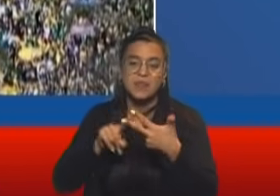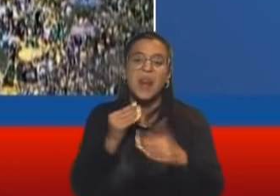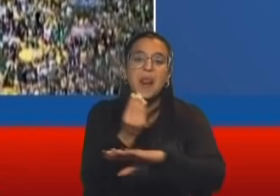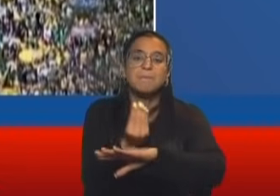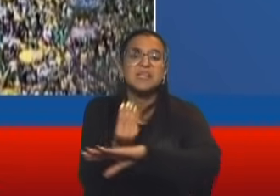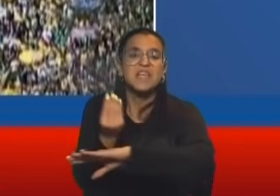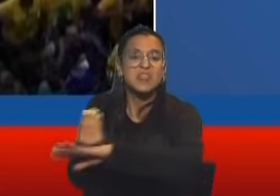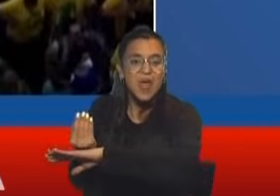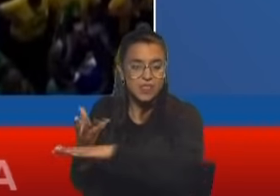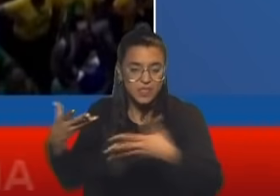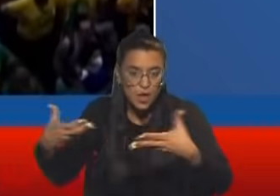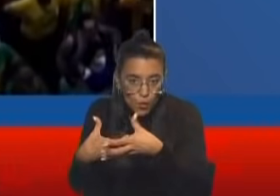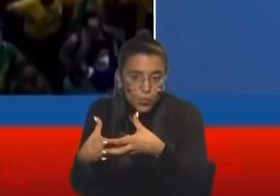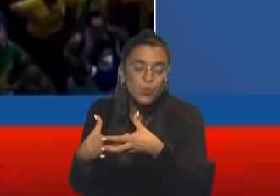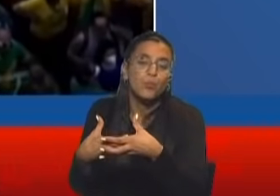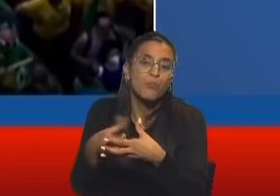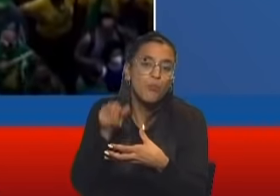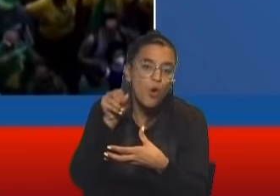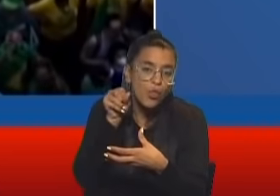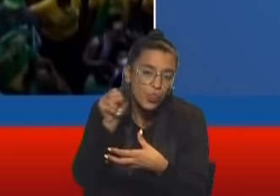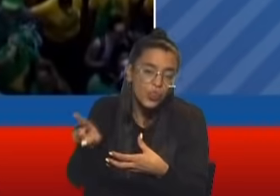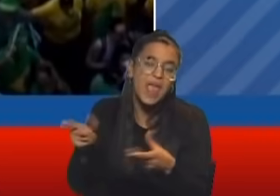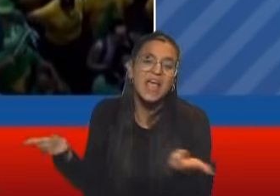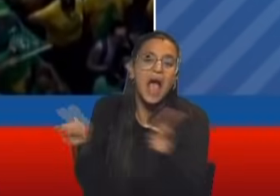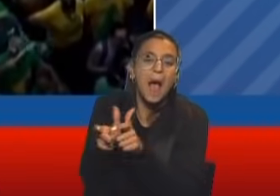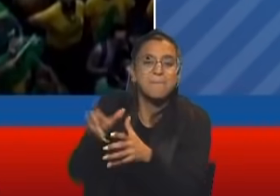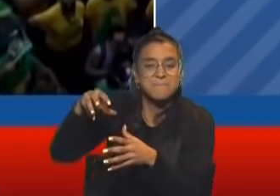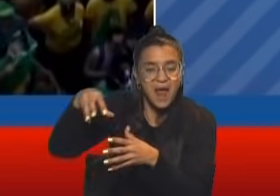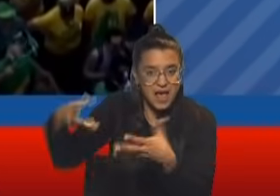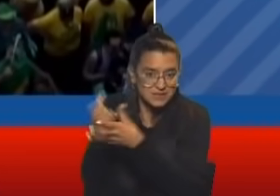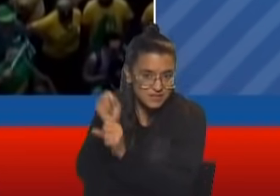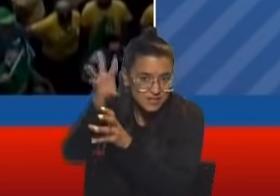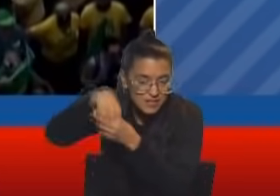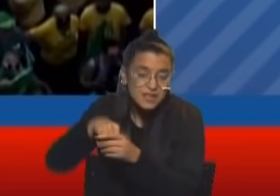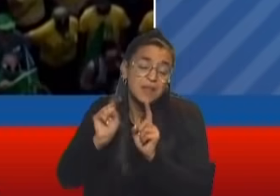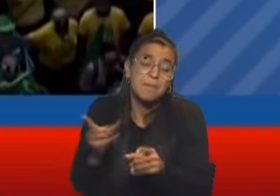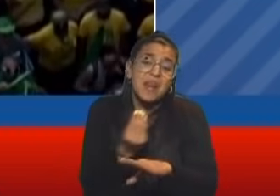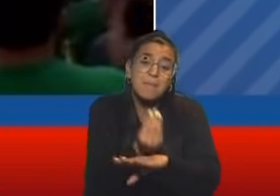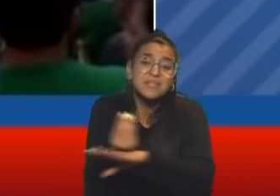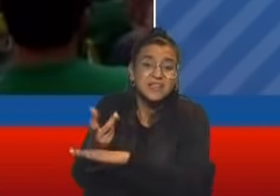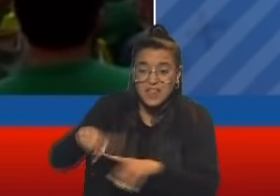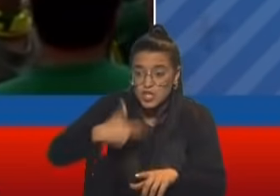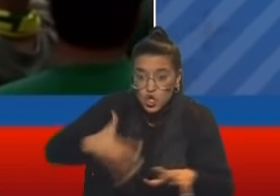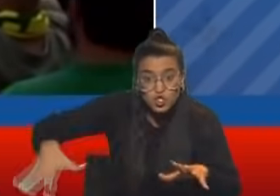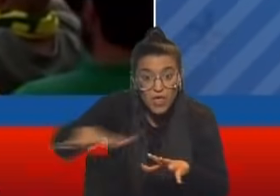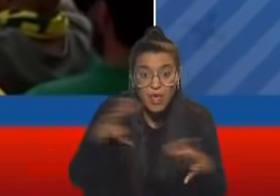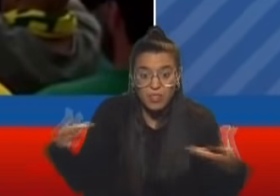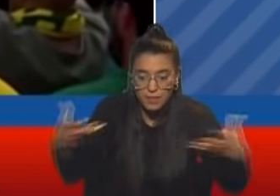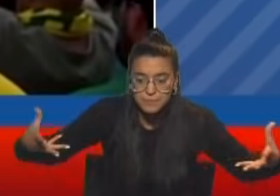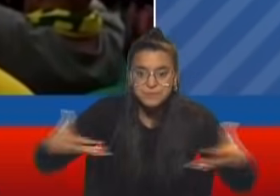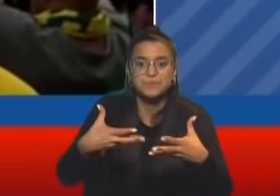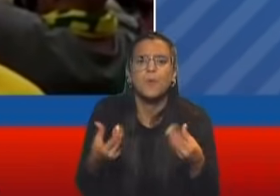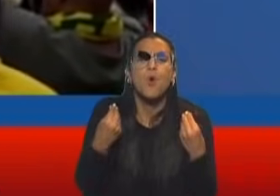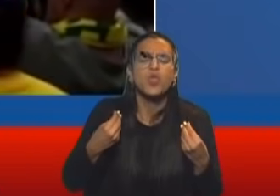representantes de las cámaras y por otros representantes de la sociedad. Pero ¿por